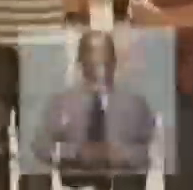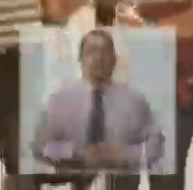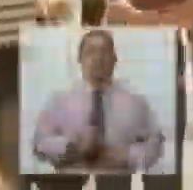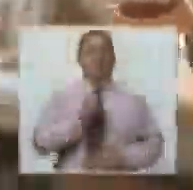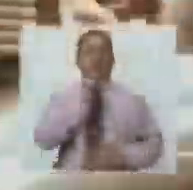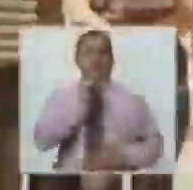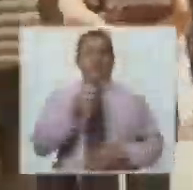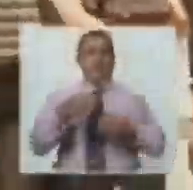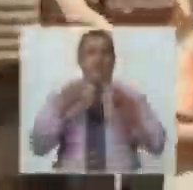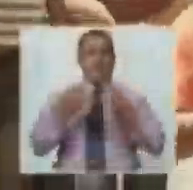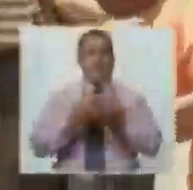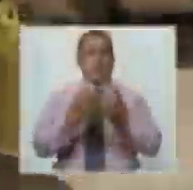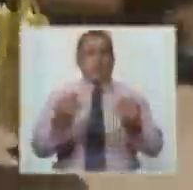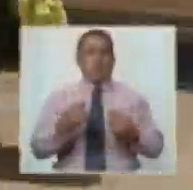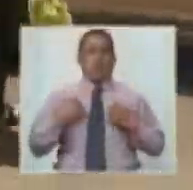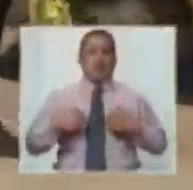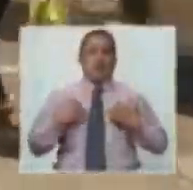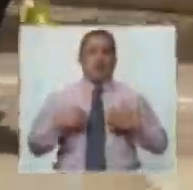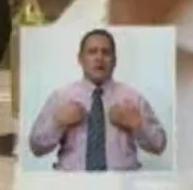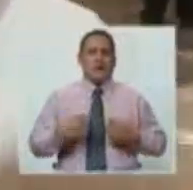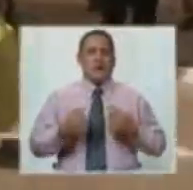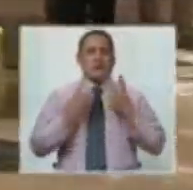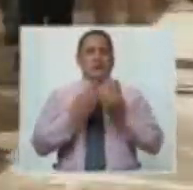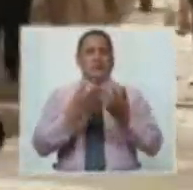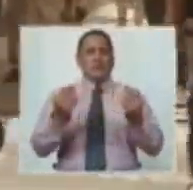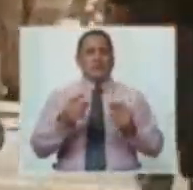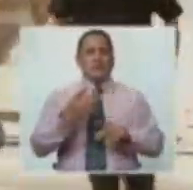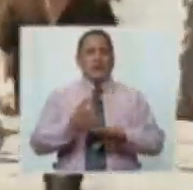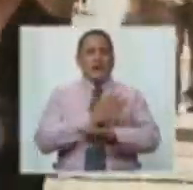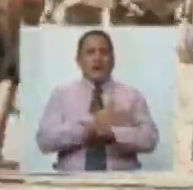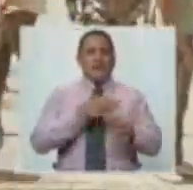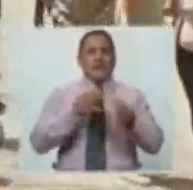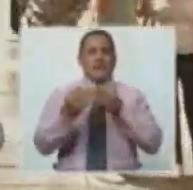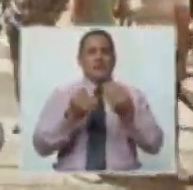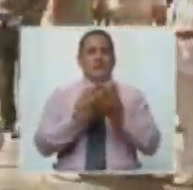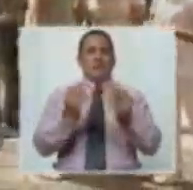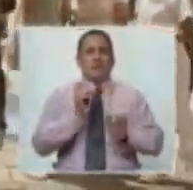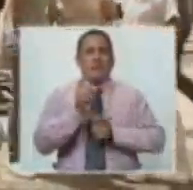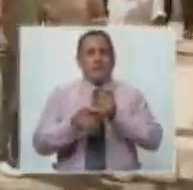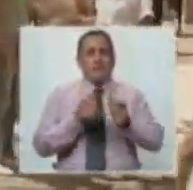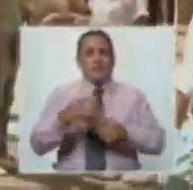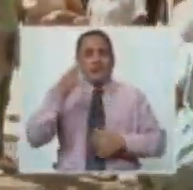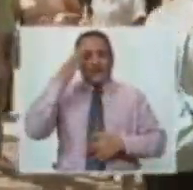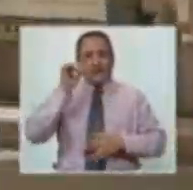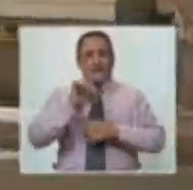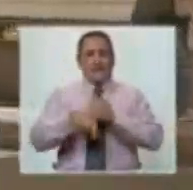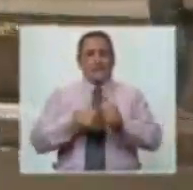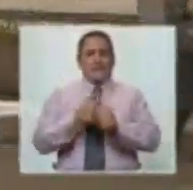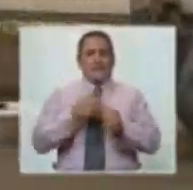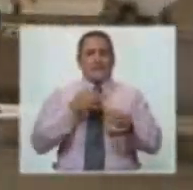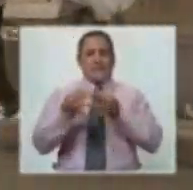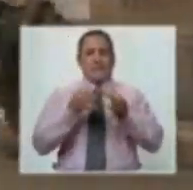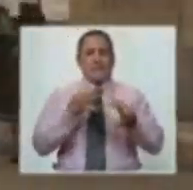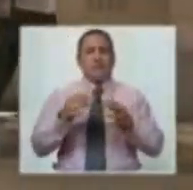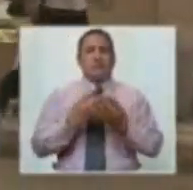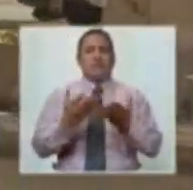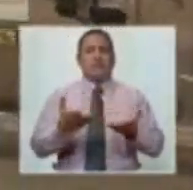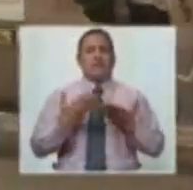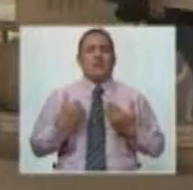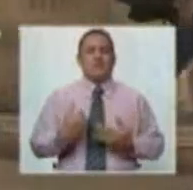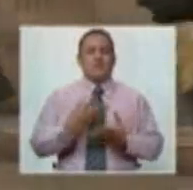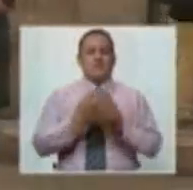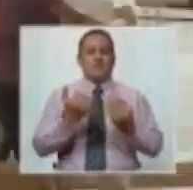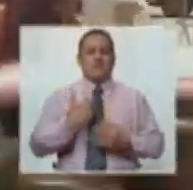La informalidad de la que todos nos quejamos, pero de la que sin ir muy lejos muchas veces acabamos siendo parte, nos ha